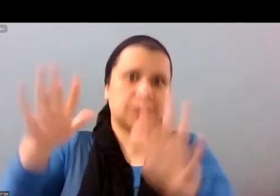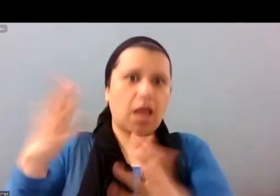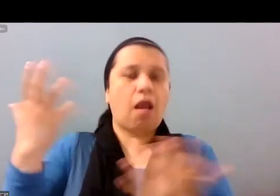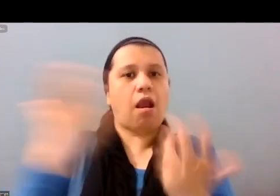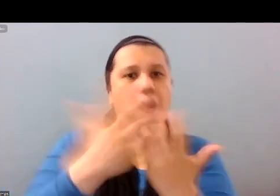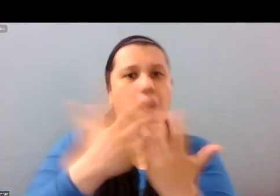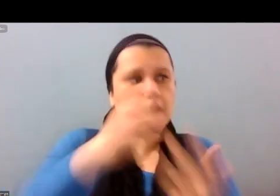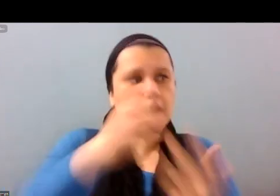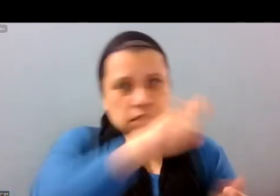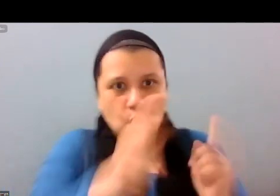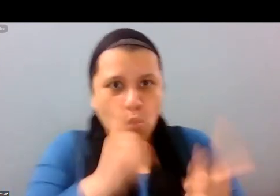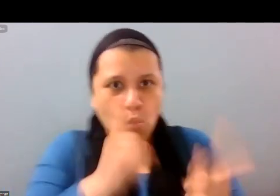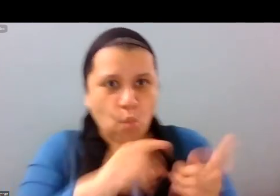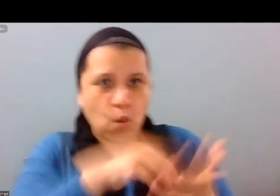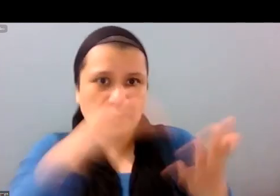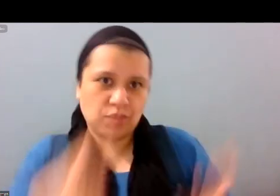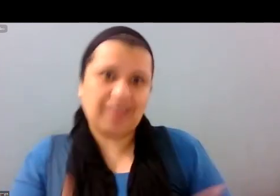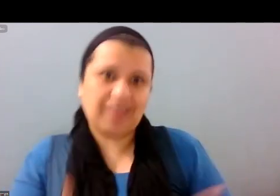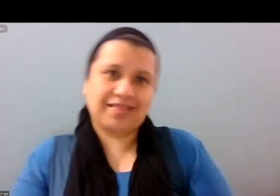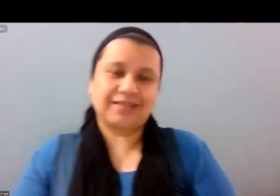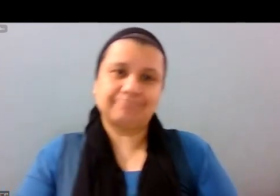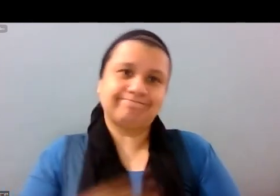estudiantes ¿verdad? este